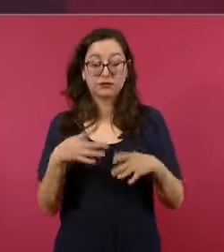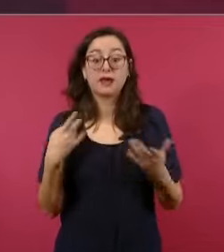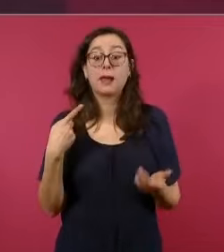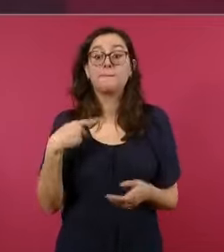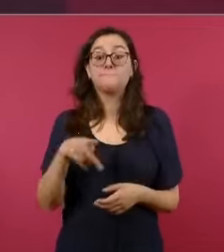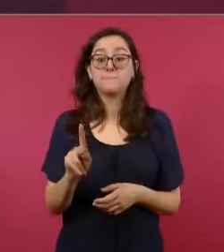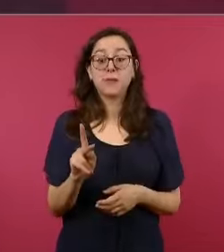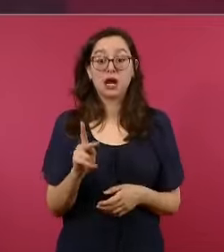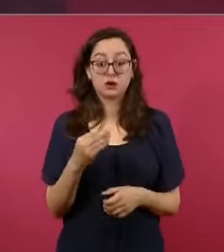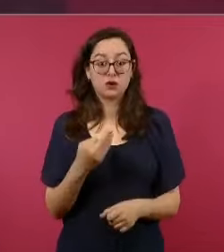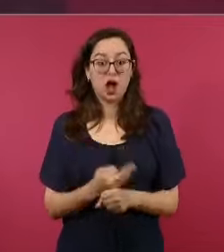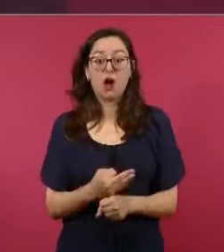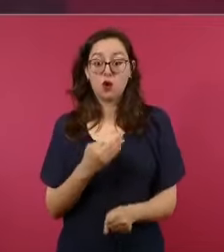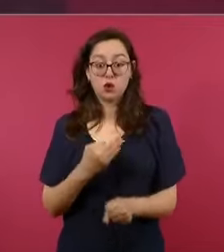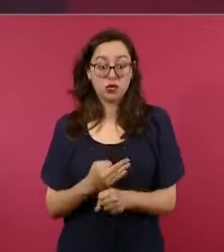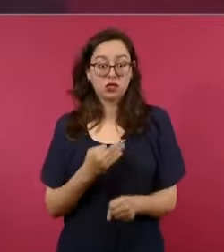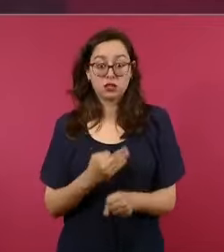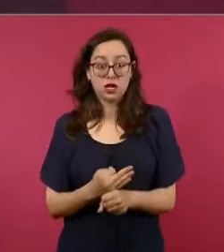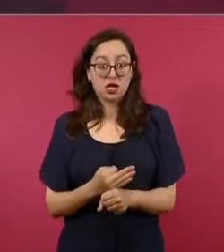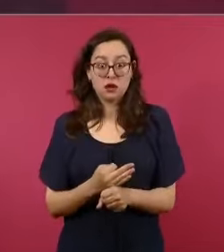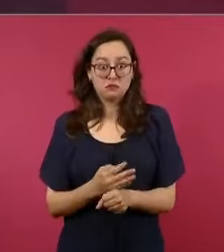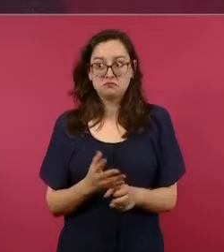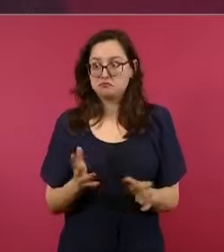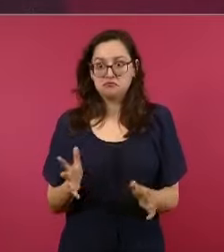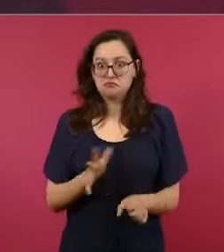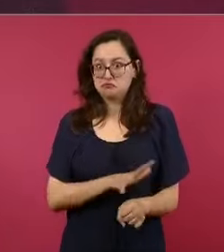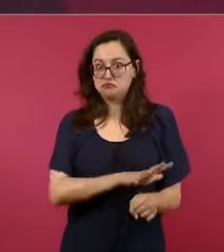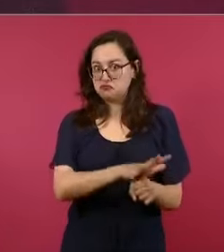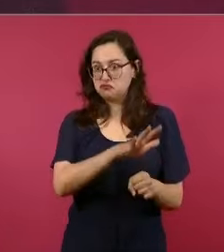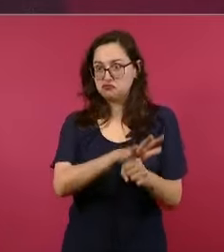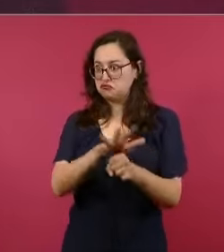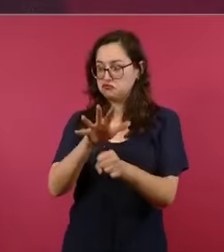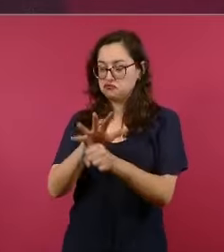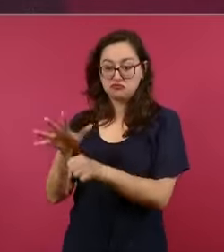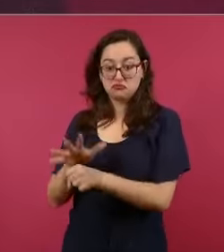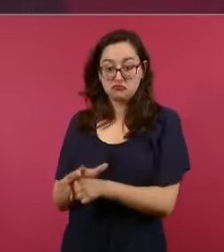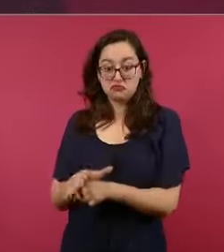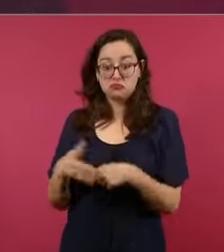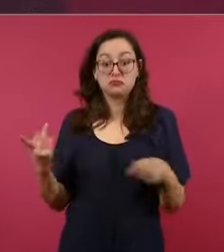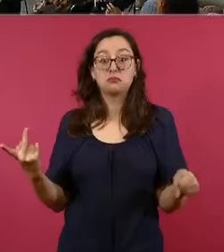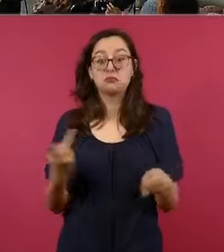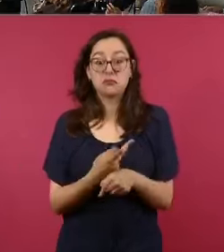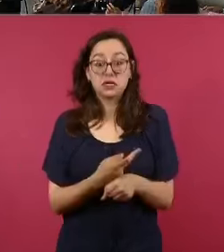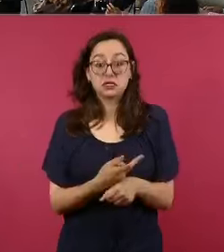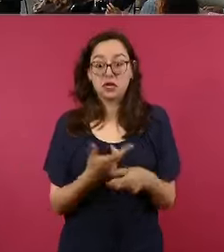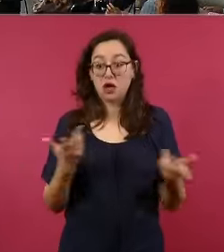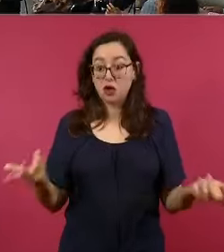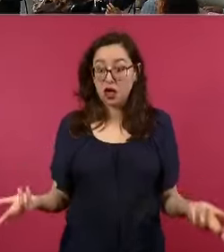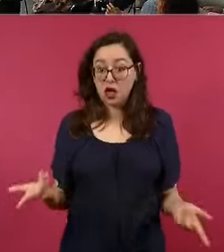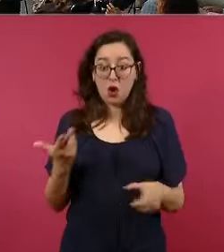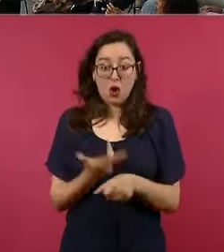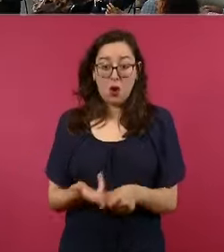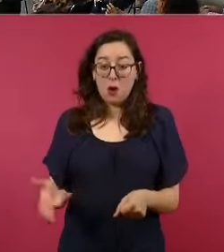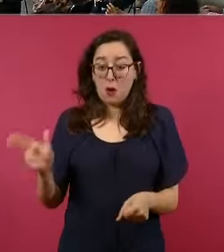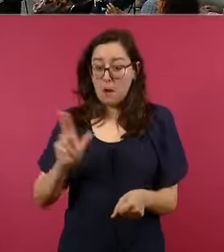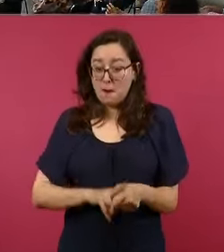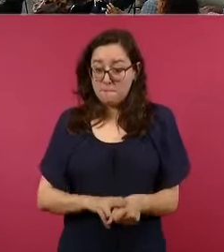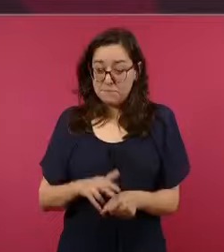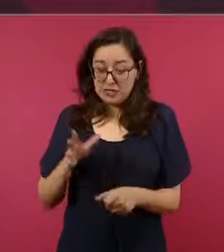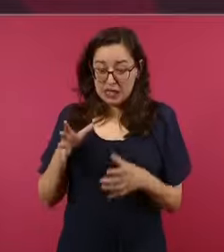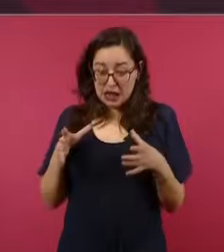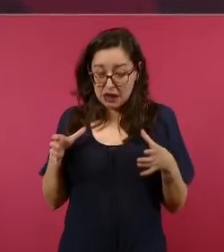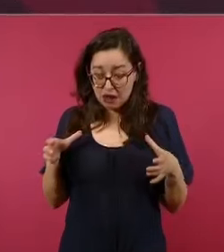estos son de hospitales actuales eh Por eso comentábamos en su momento había hospitales comunitarios básicos integrales de los que se